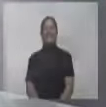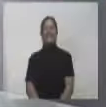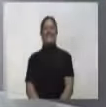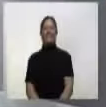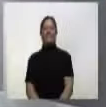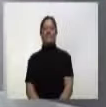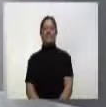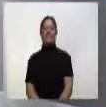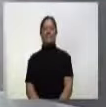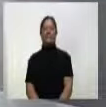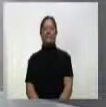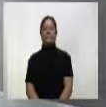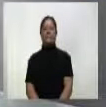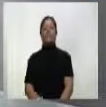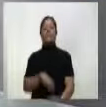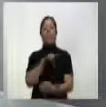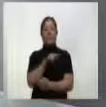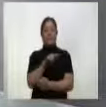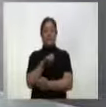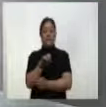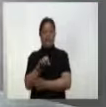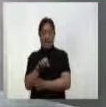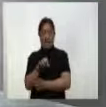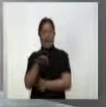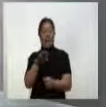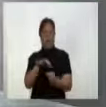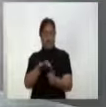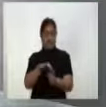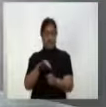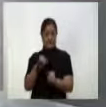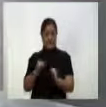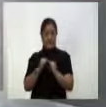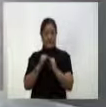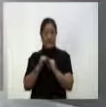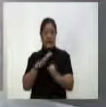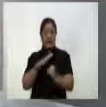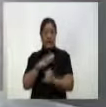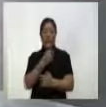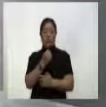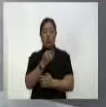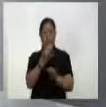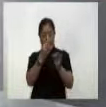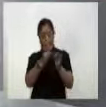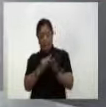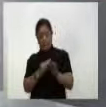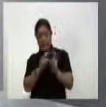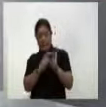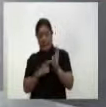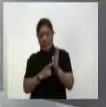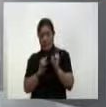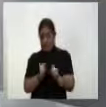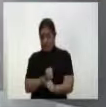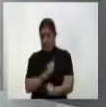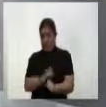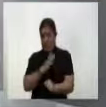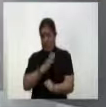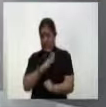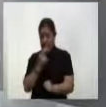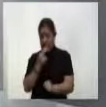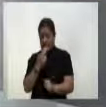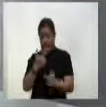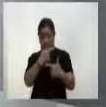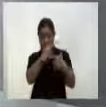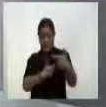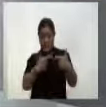En información, el Instituto Tlaxcalteca de Elecciones entregó las 9 medidas de seguridad que deberán ser impresas en